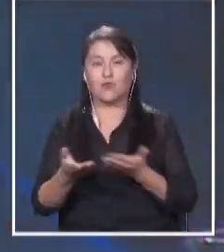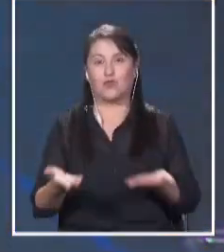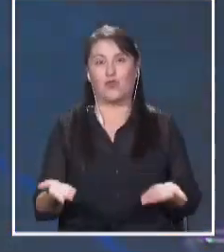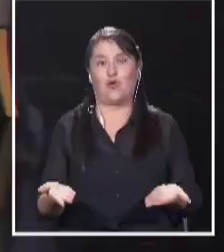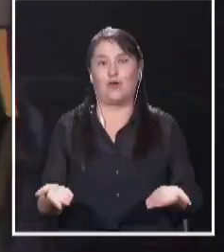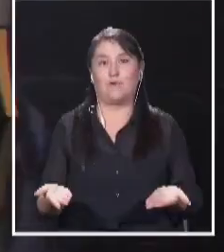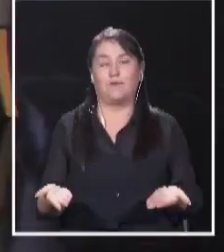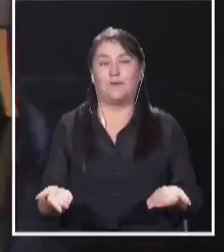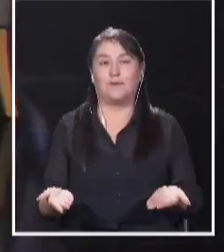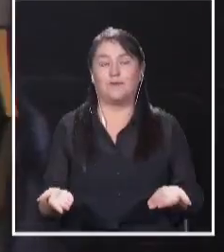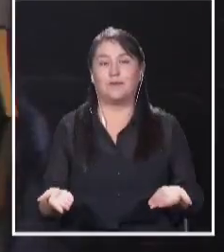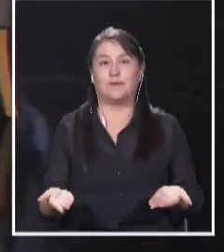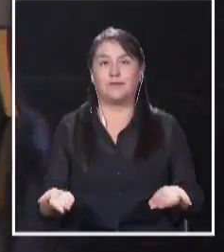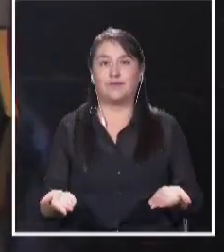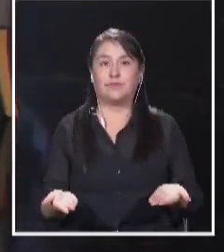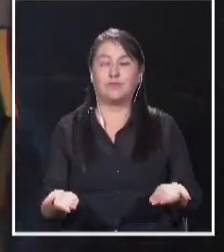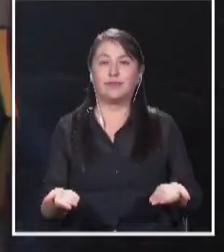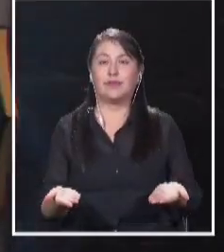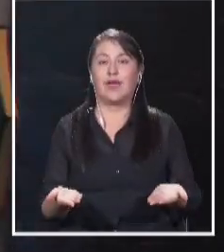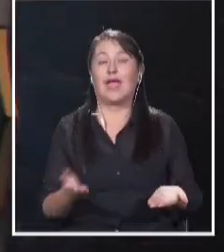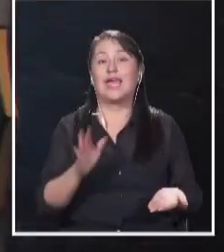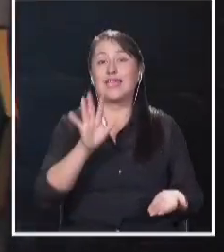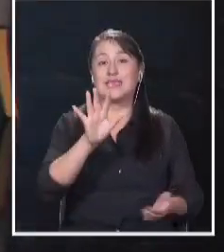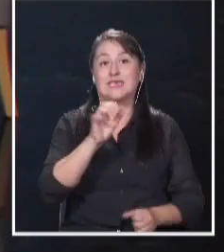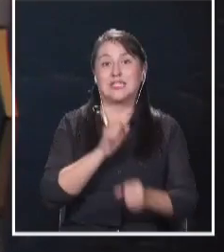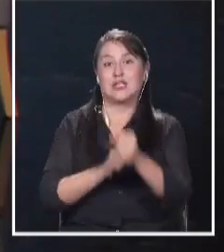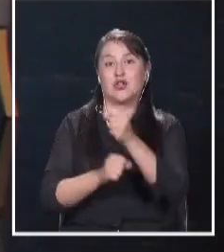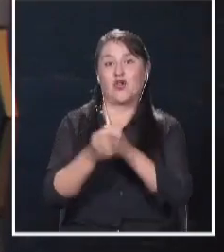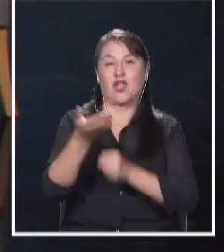Afortunadamente, desde hace unos 5 años